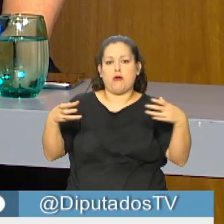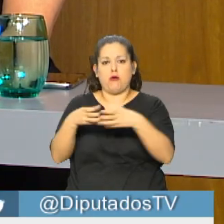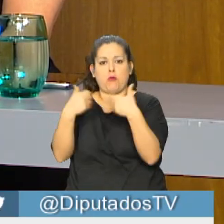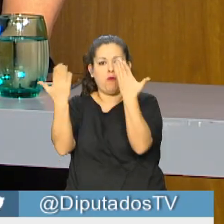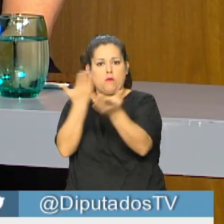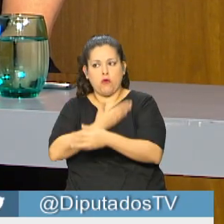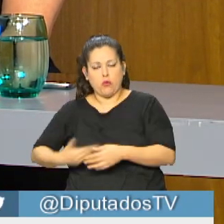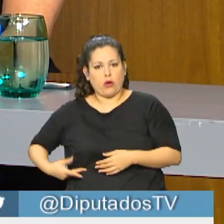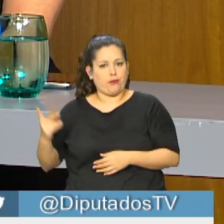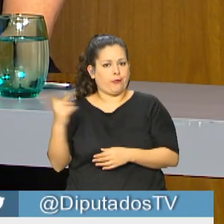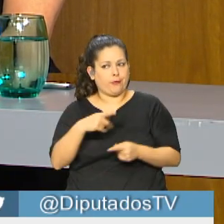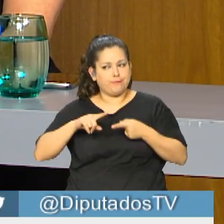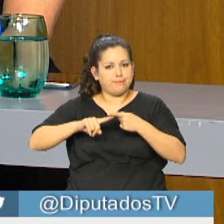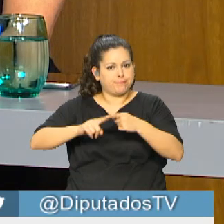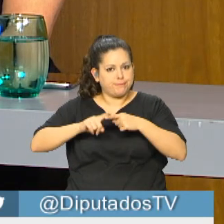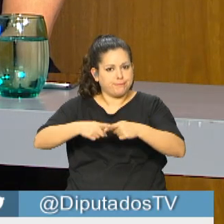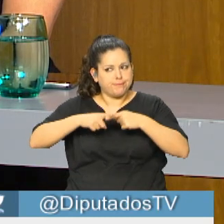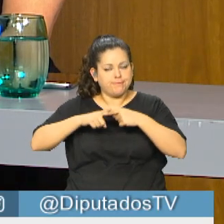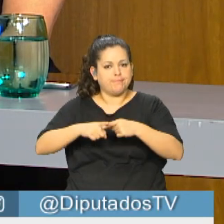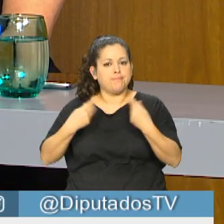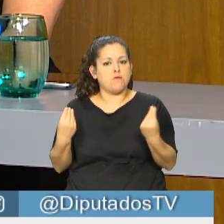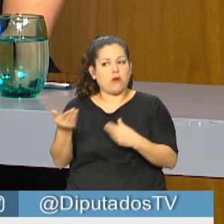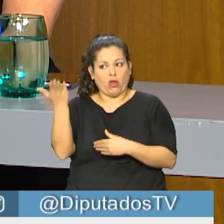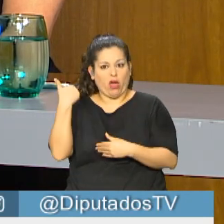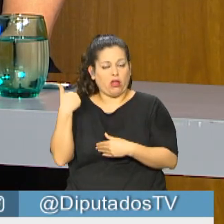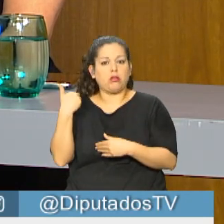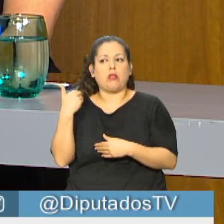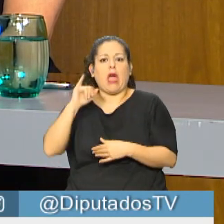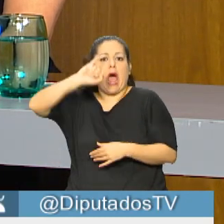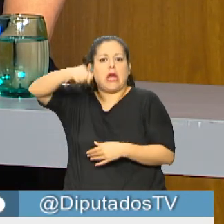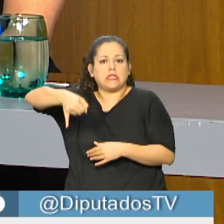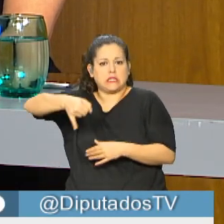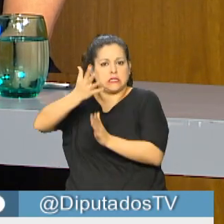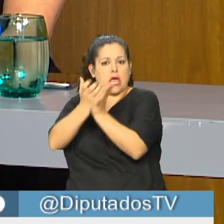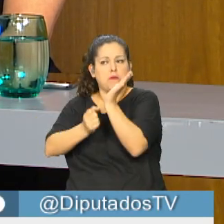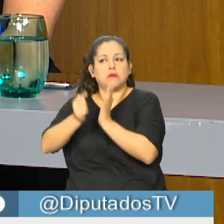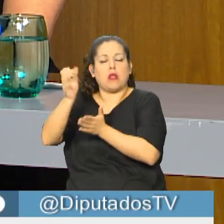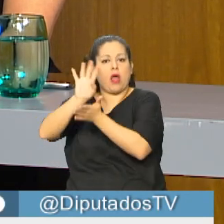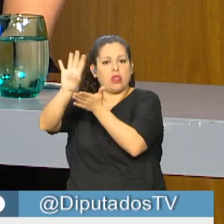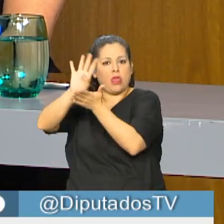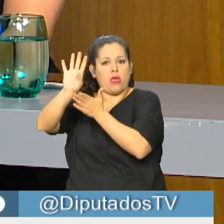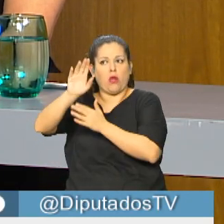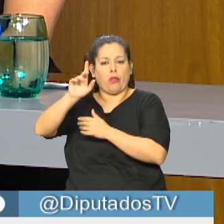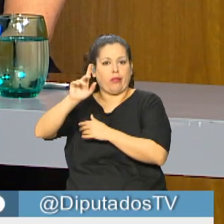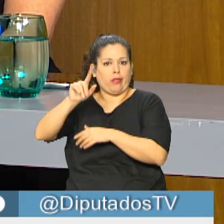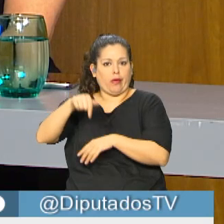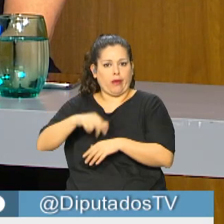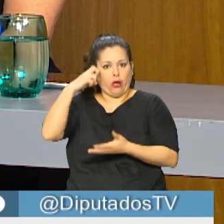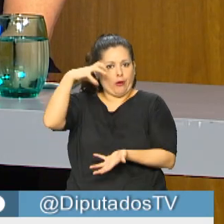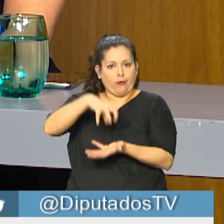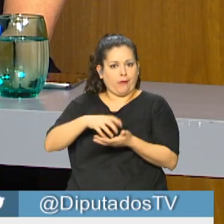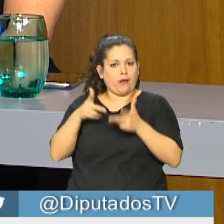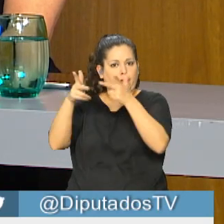porque la toma de esta deuda no había pasado por el Congreso Nacional como un proyecto directamente desde el Ejecutivo, y ahora sí